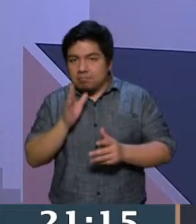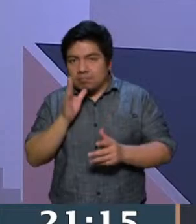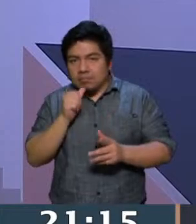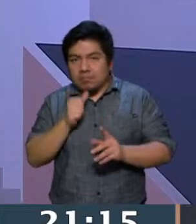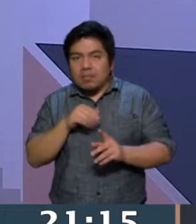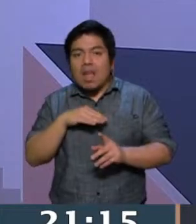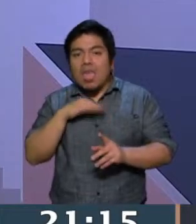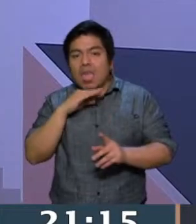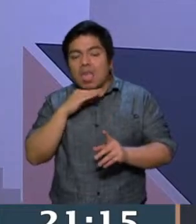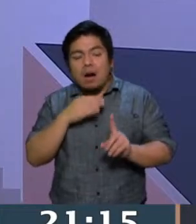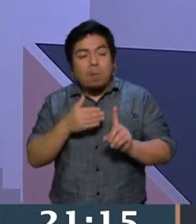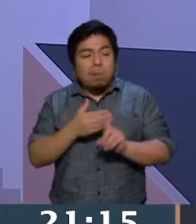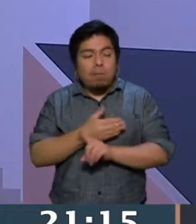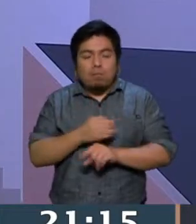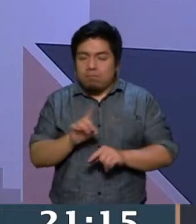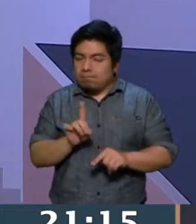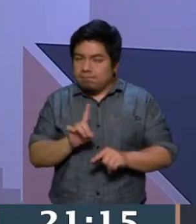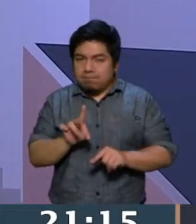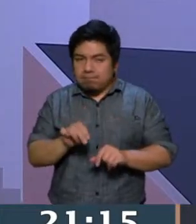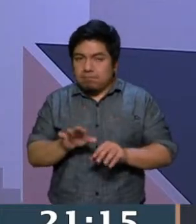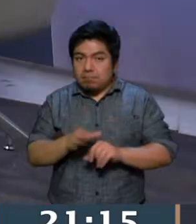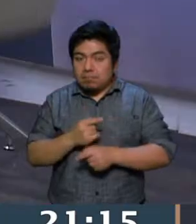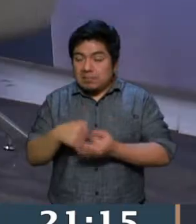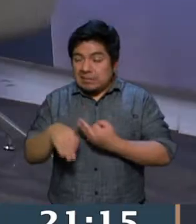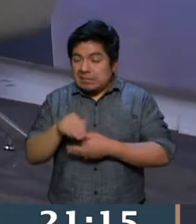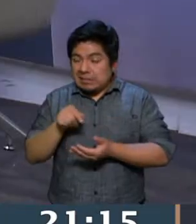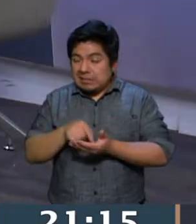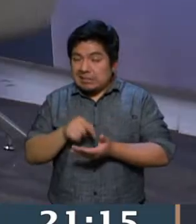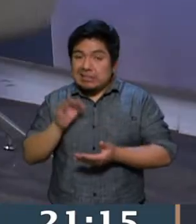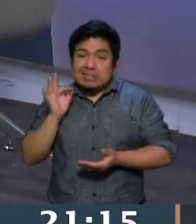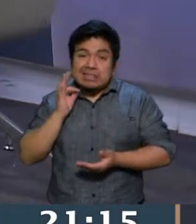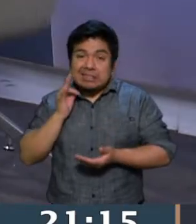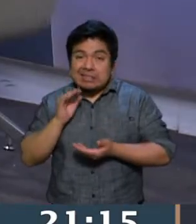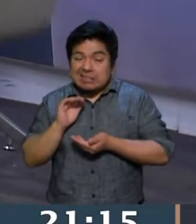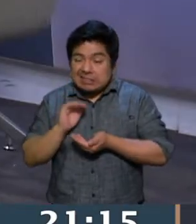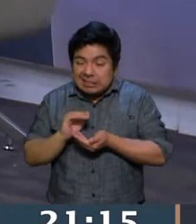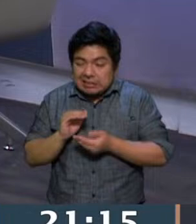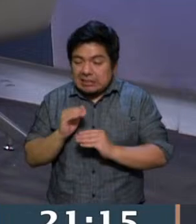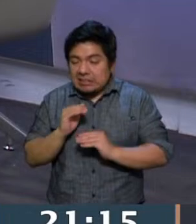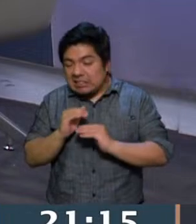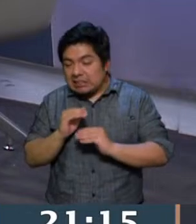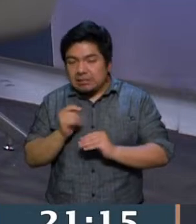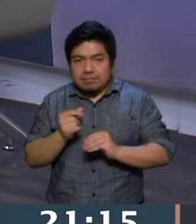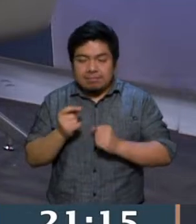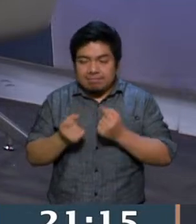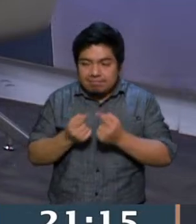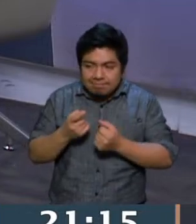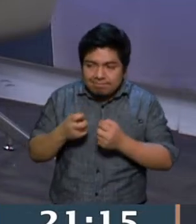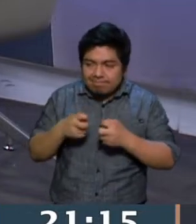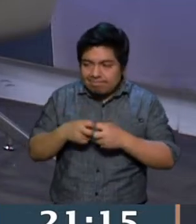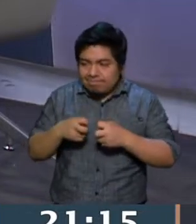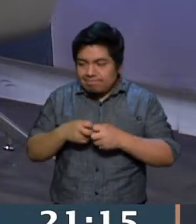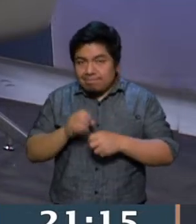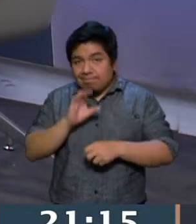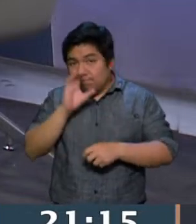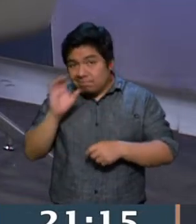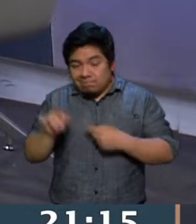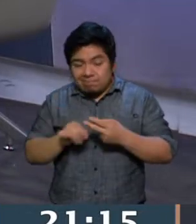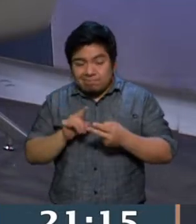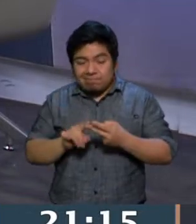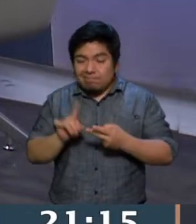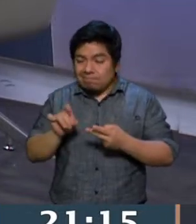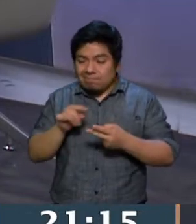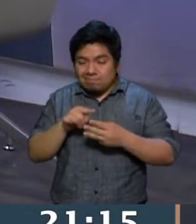eludiendo ese problema porque además el espacio fiscal es muy limitado y bueno, para hacer frente a todas las crisis que vienen, la crisis climática, crisis del